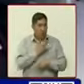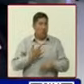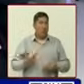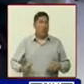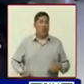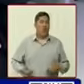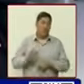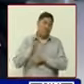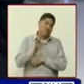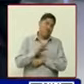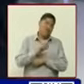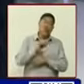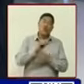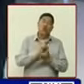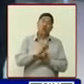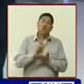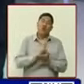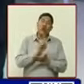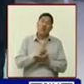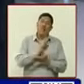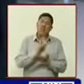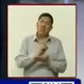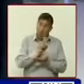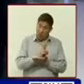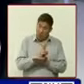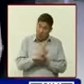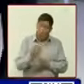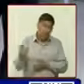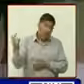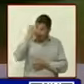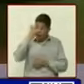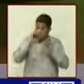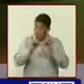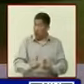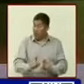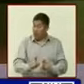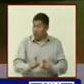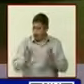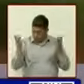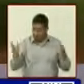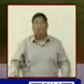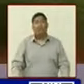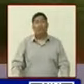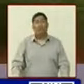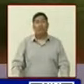Ready vencer a la U de Vinto en Villa Ingenio? Participe y comente.